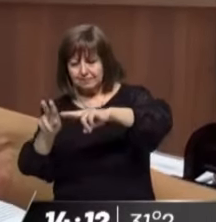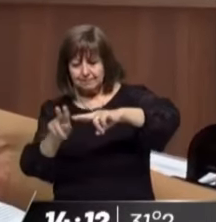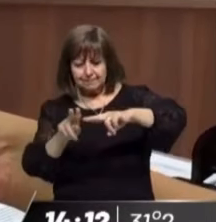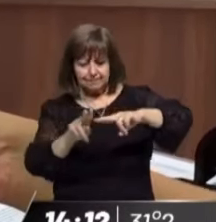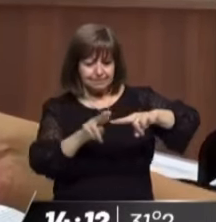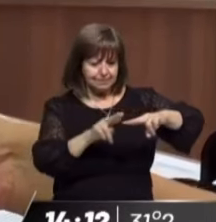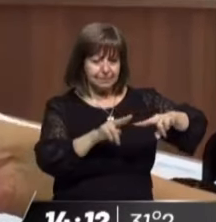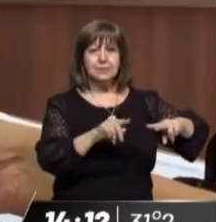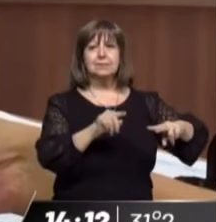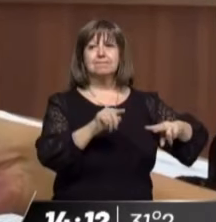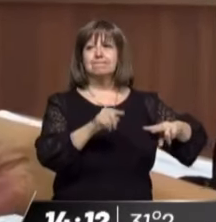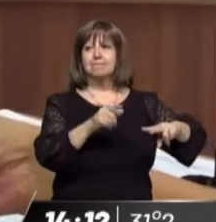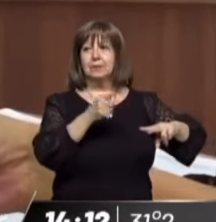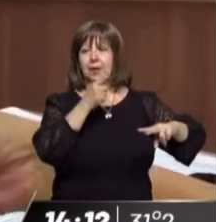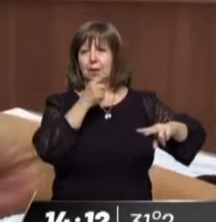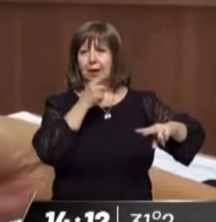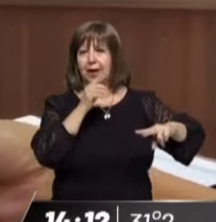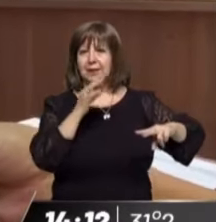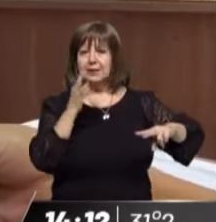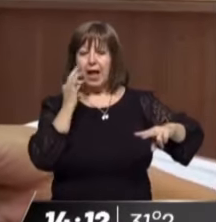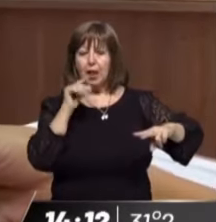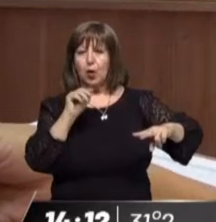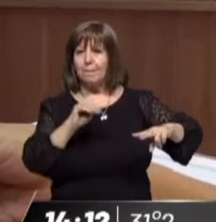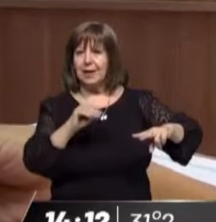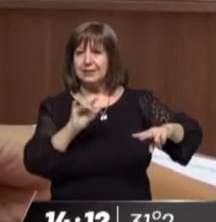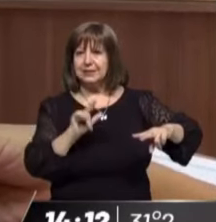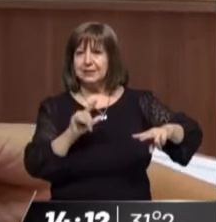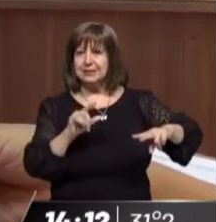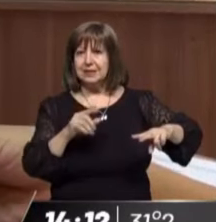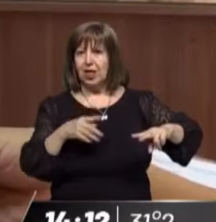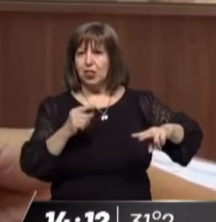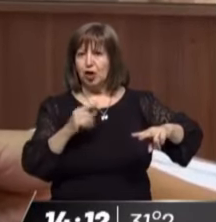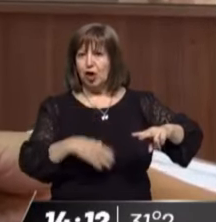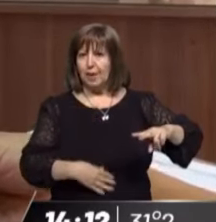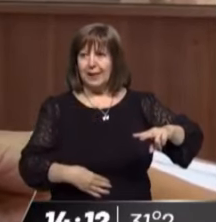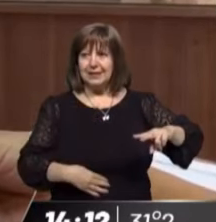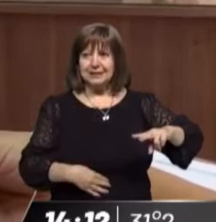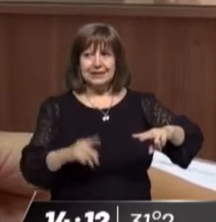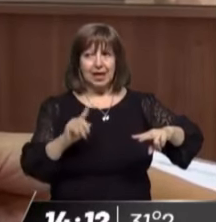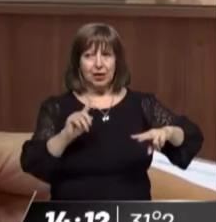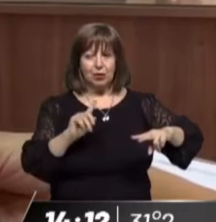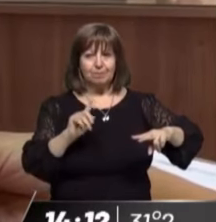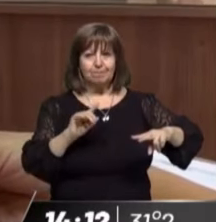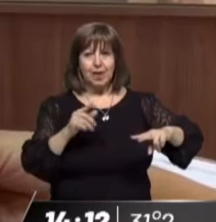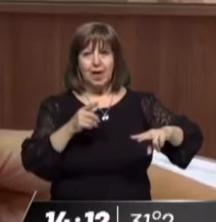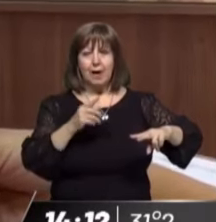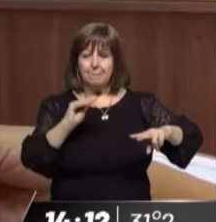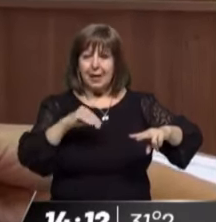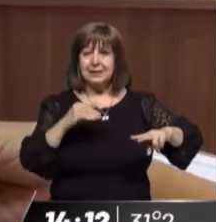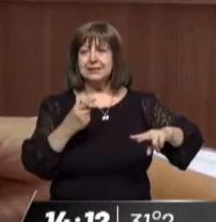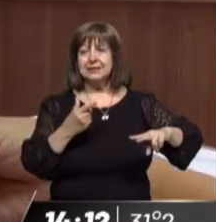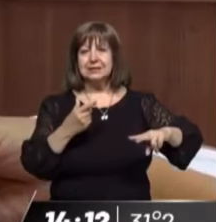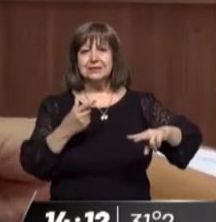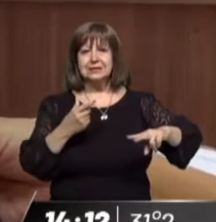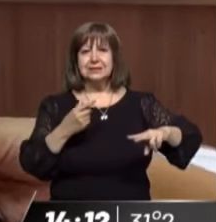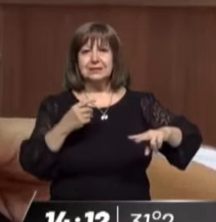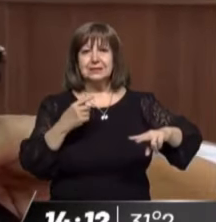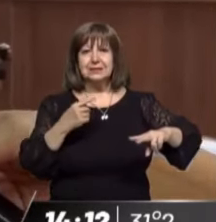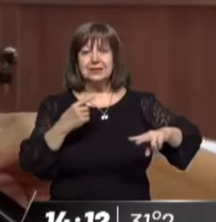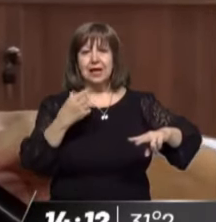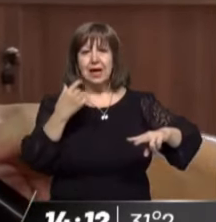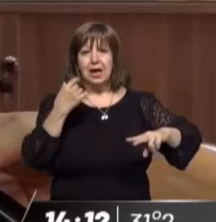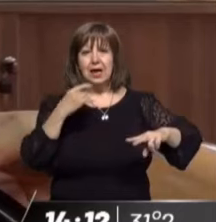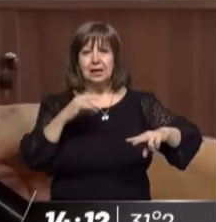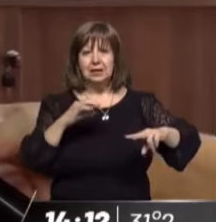que había algunas otras alteraciones que no eran compatibles con alguna enfermedad abdominal, había alteraciones del